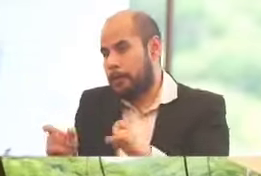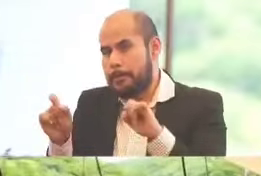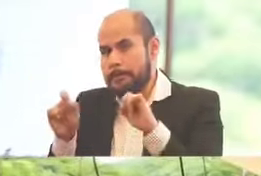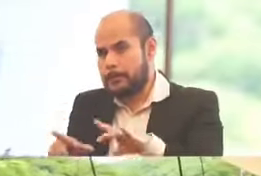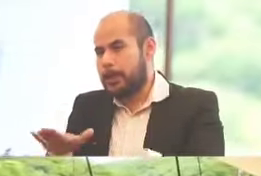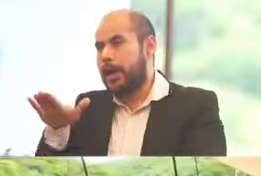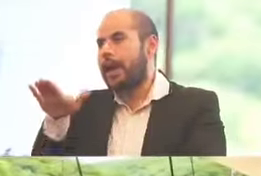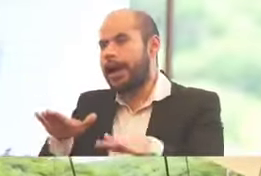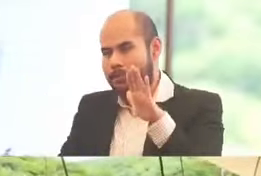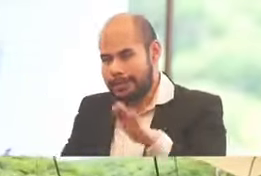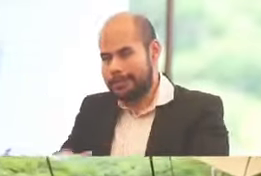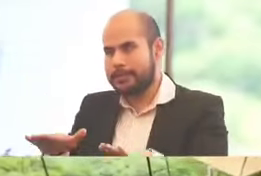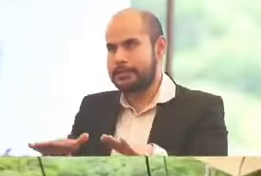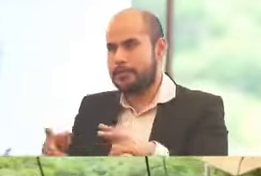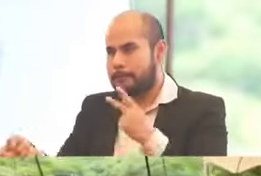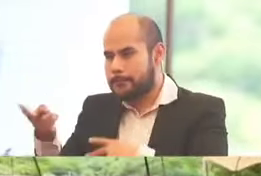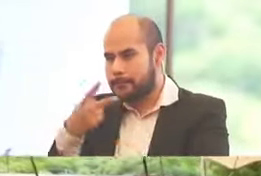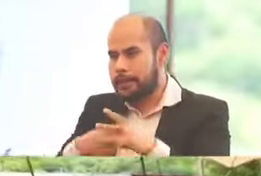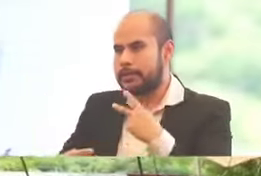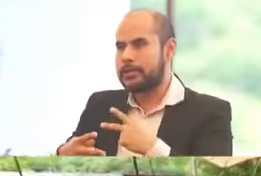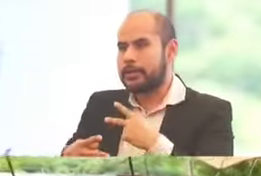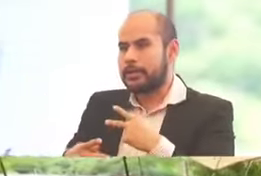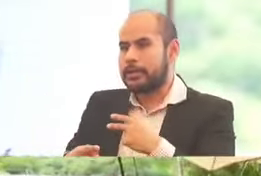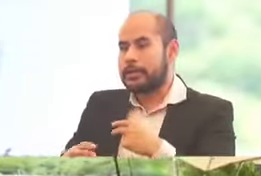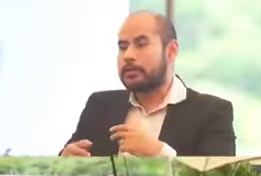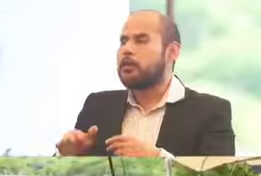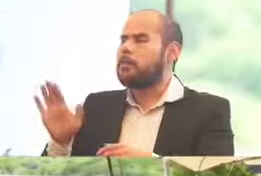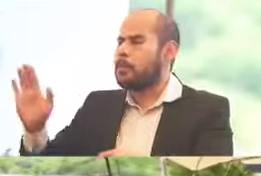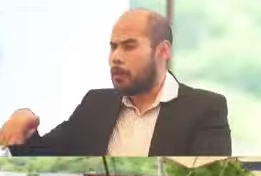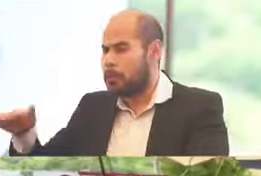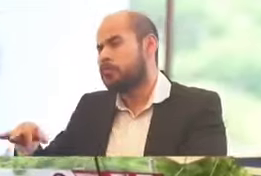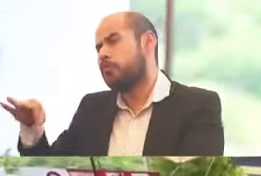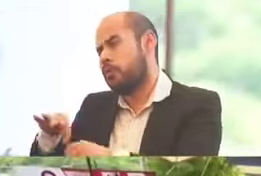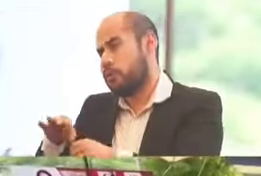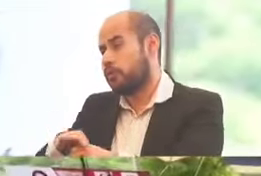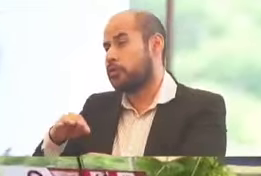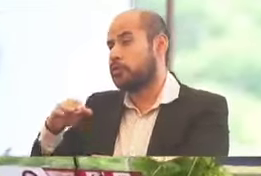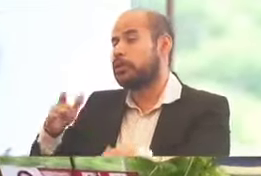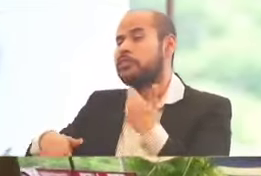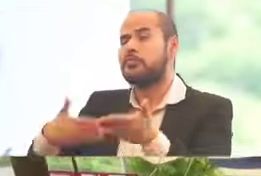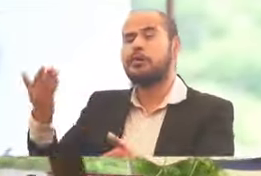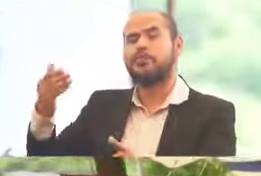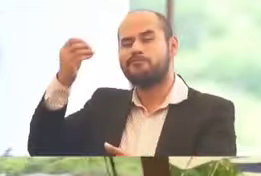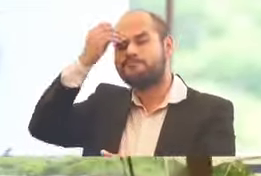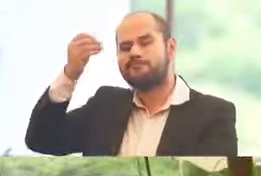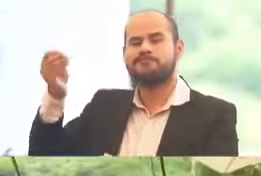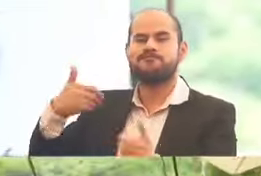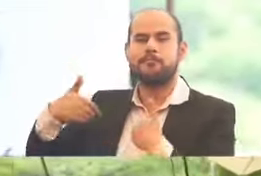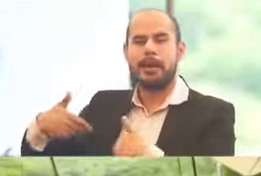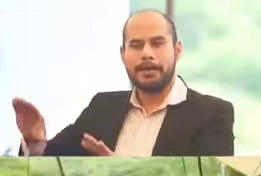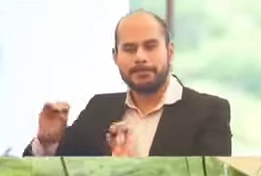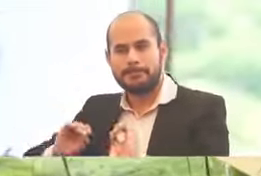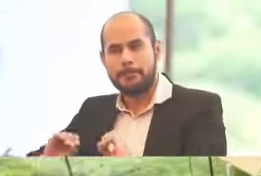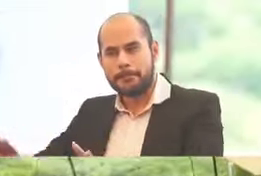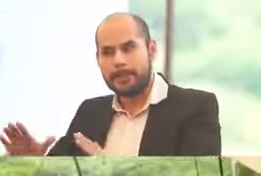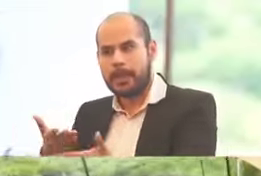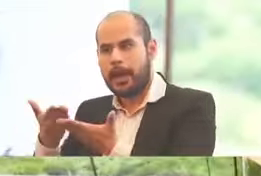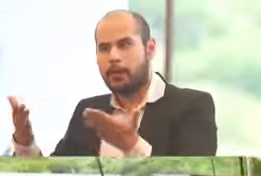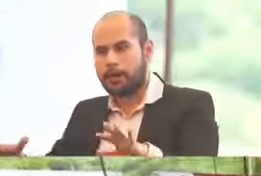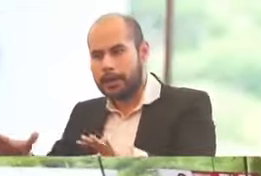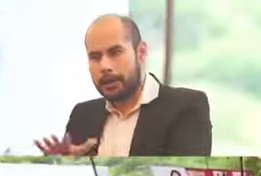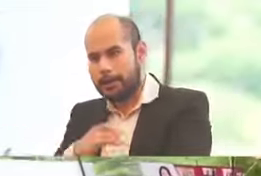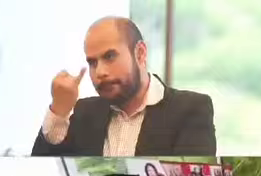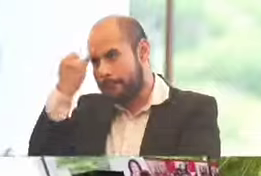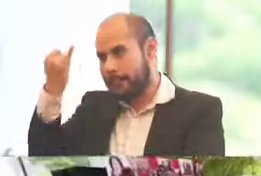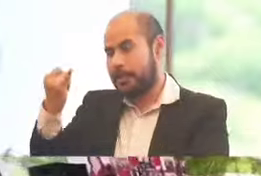veces se viene, se pide el voto y jamás se regresa. Aquellas que hoy cambian ese estigma